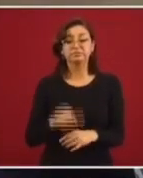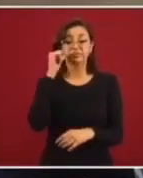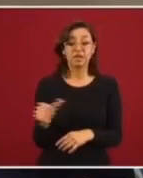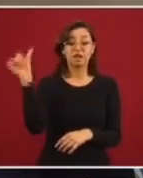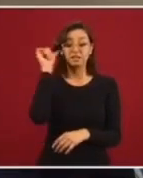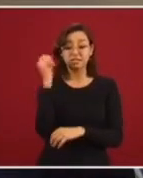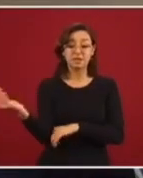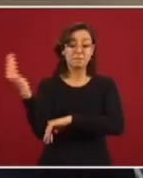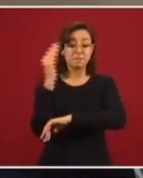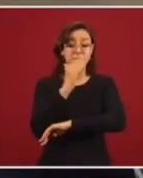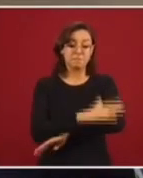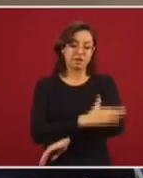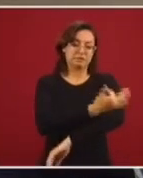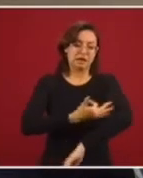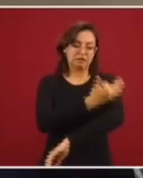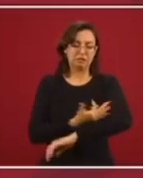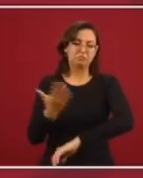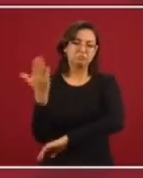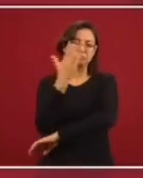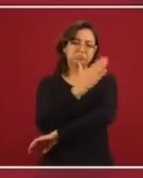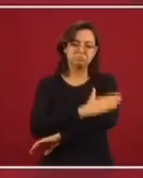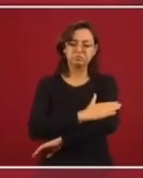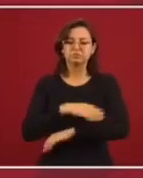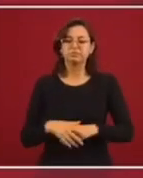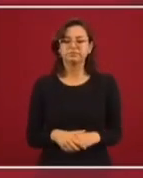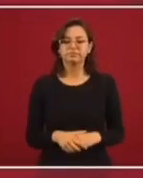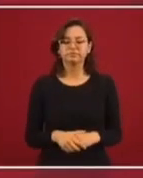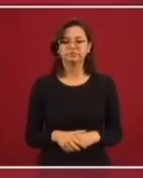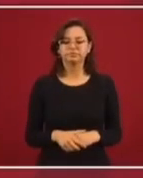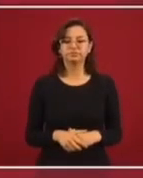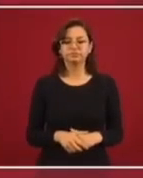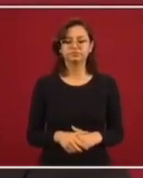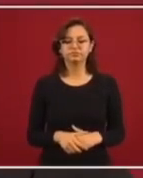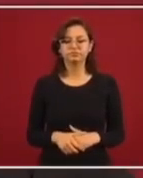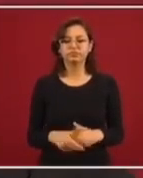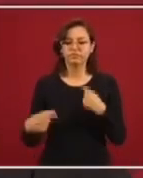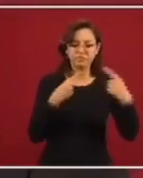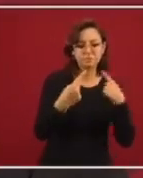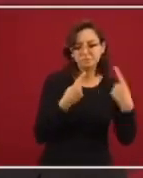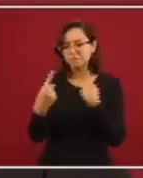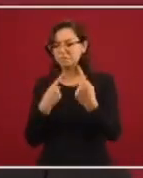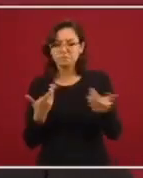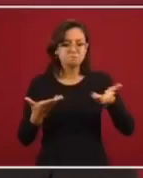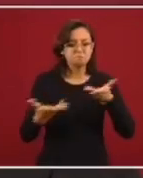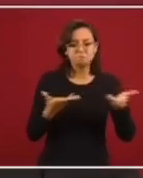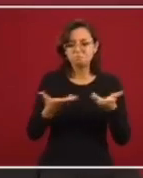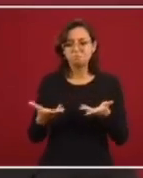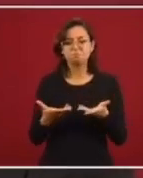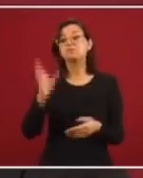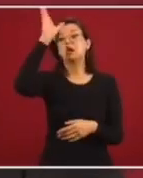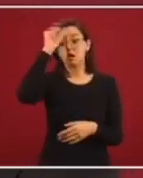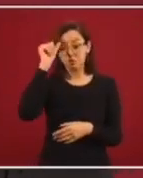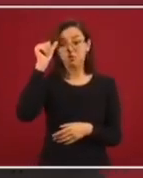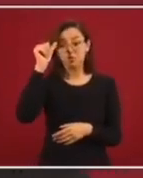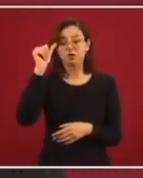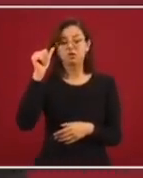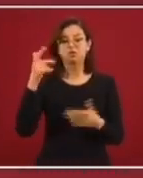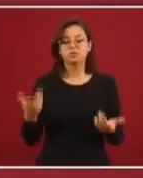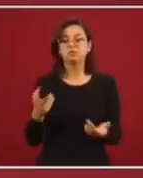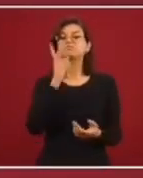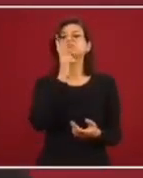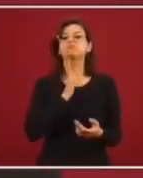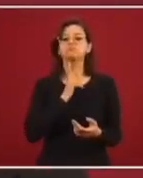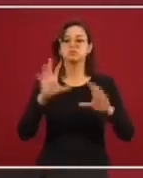día, sobre todo por la tarde, fue la negociación, llegar a un acuerdo de reducir la